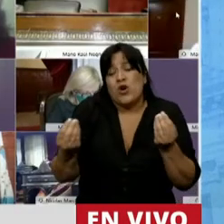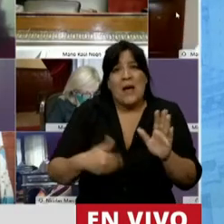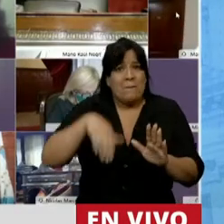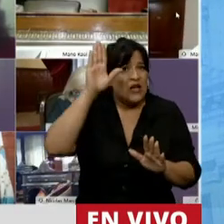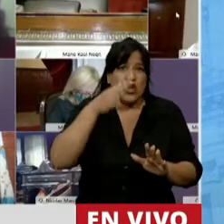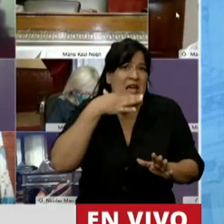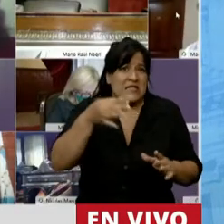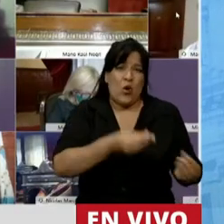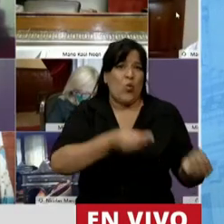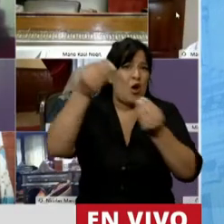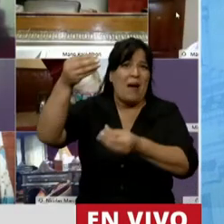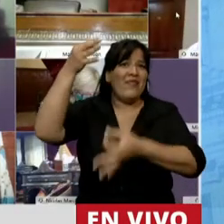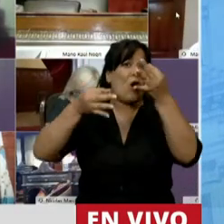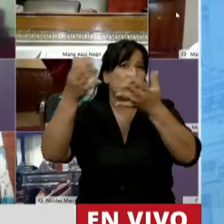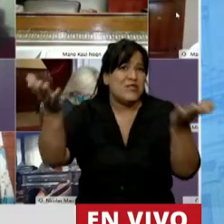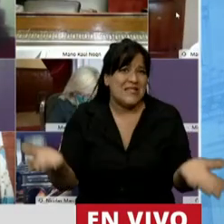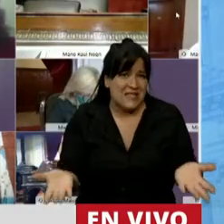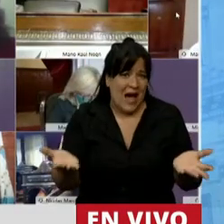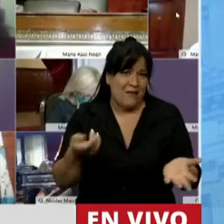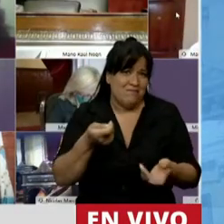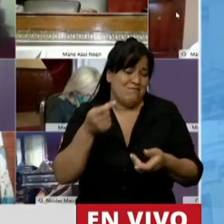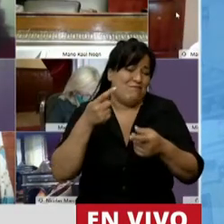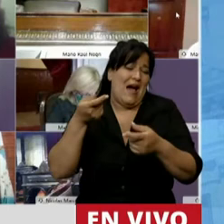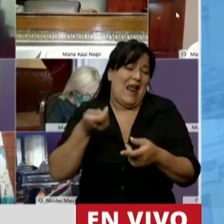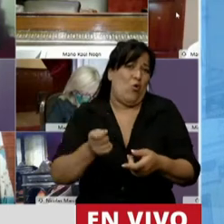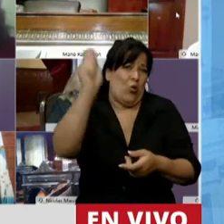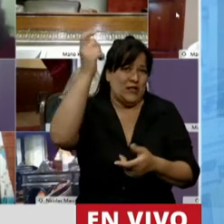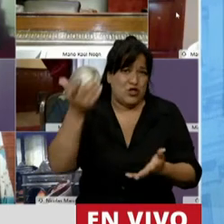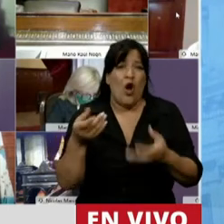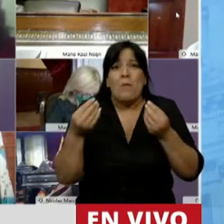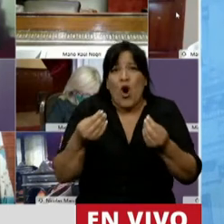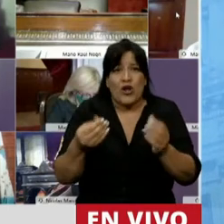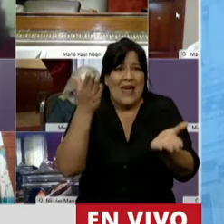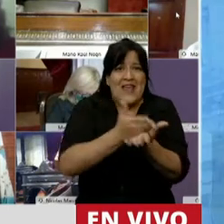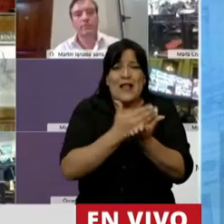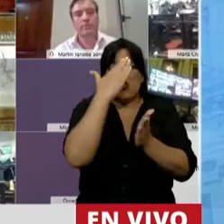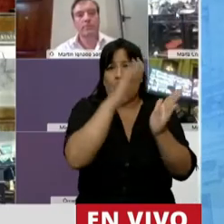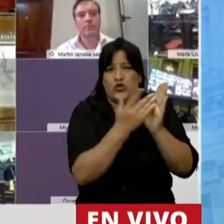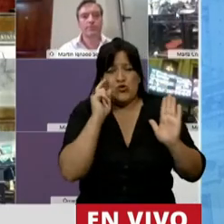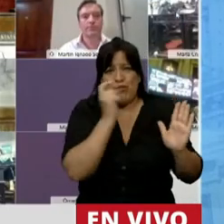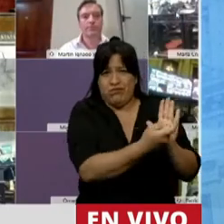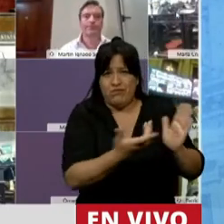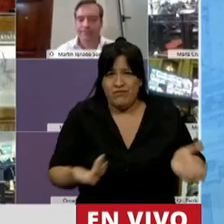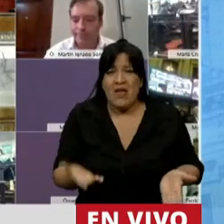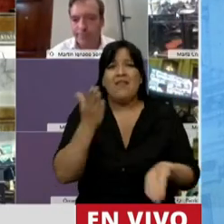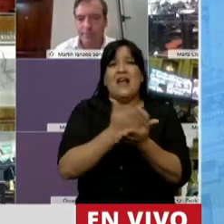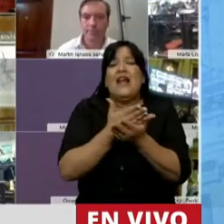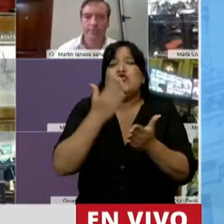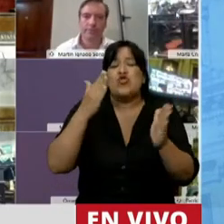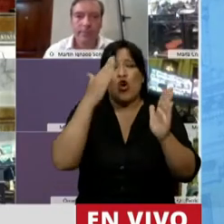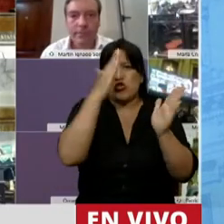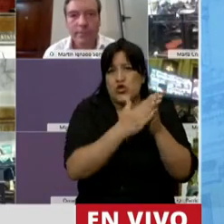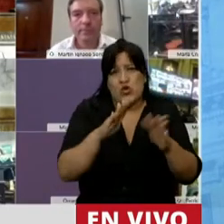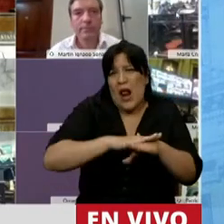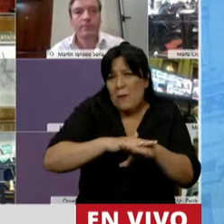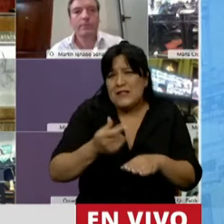a judicializar. Y lo van a judicializar porque se están afectando los derechos constitucionales. Derechos constitucionales